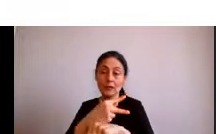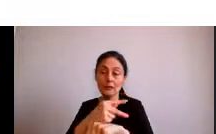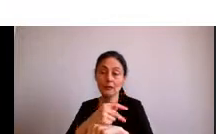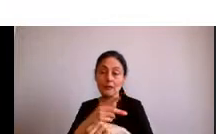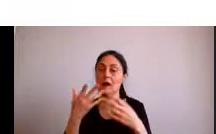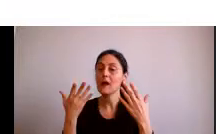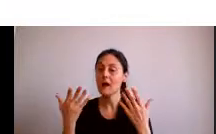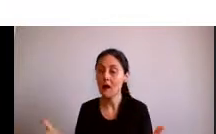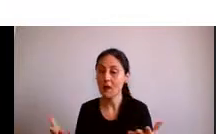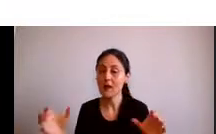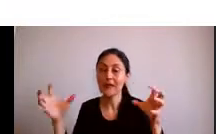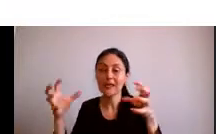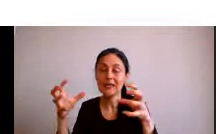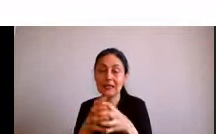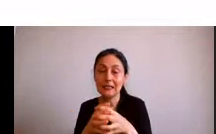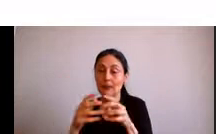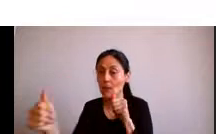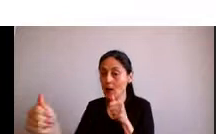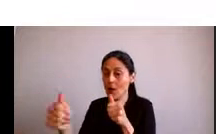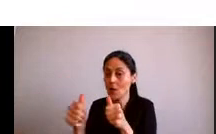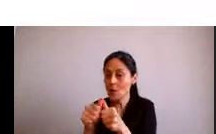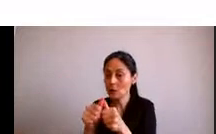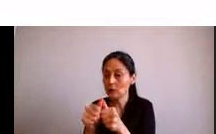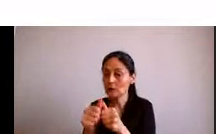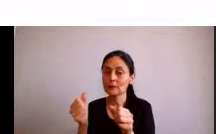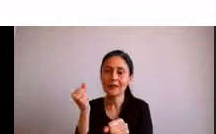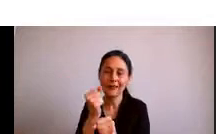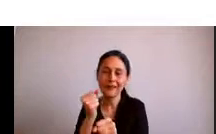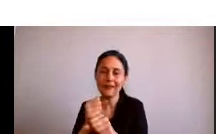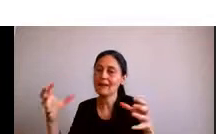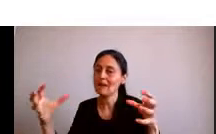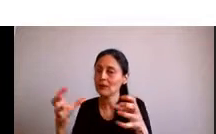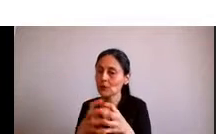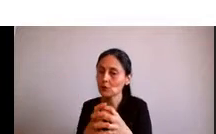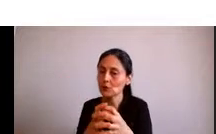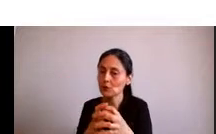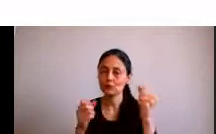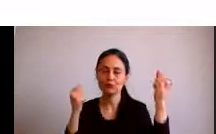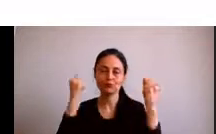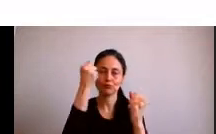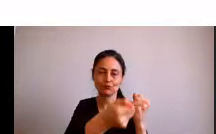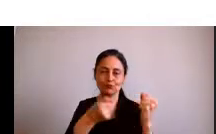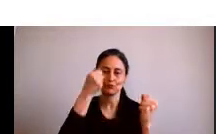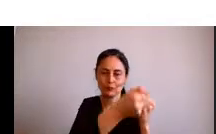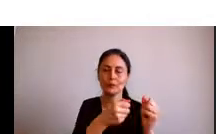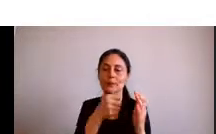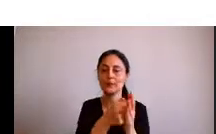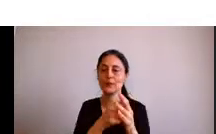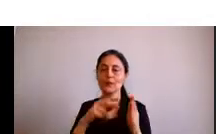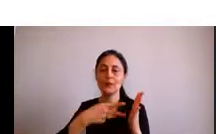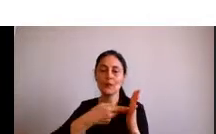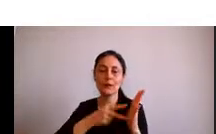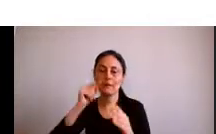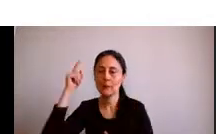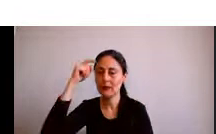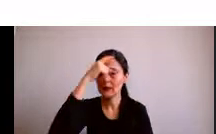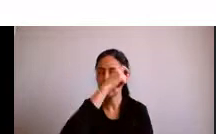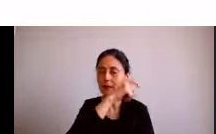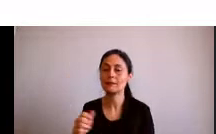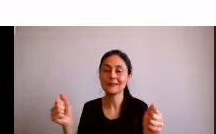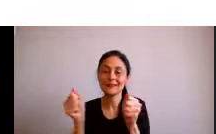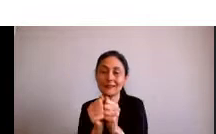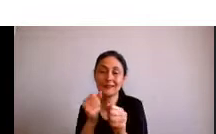mucho más afiatado, luchan por una enfermedad que es compleja y que lo sacan adelante los pacientes en conjunto. En este caso se hace presente